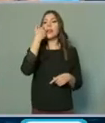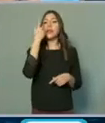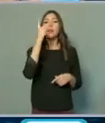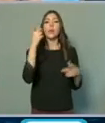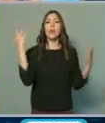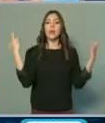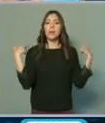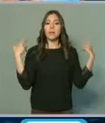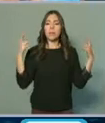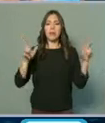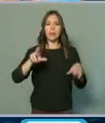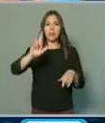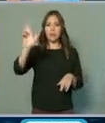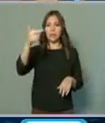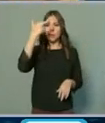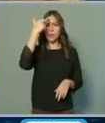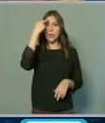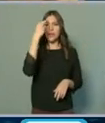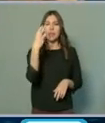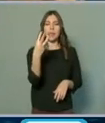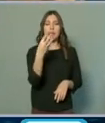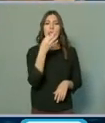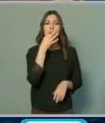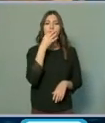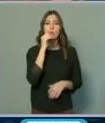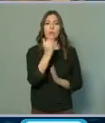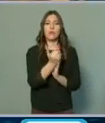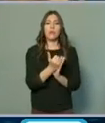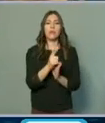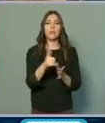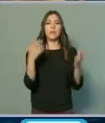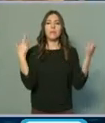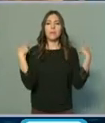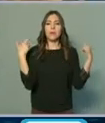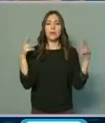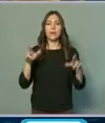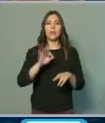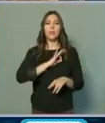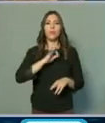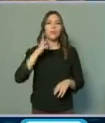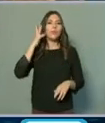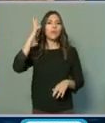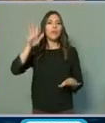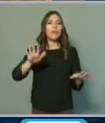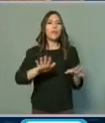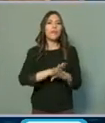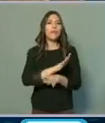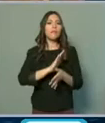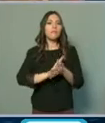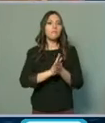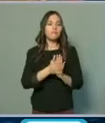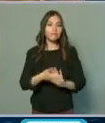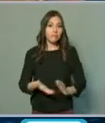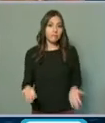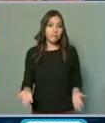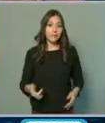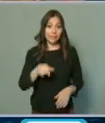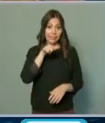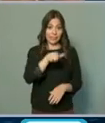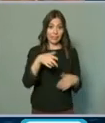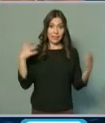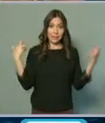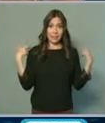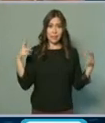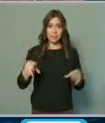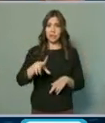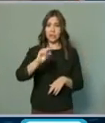CED incluso, que recuerden tan solo en 3 minutos o en menos, aquel maestro que los hizo trascender. Claro. Y les puedo asegurar que ese maestro no